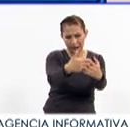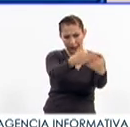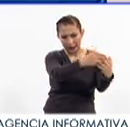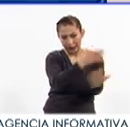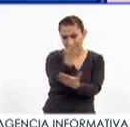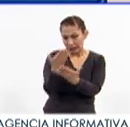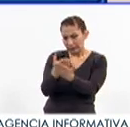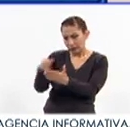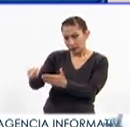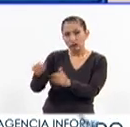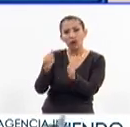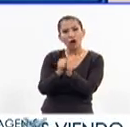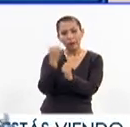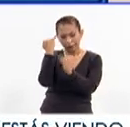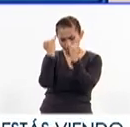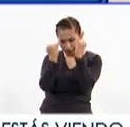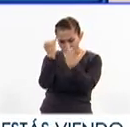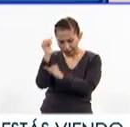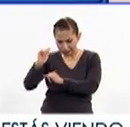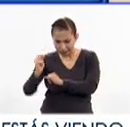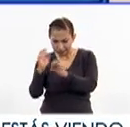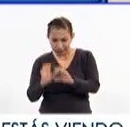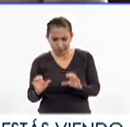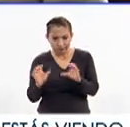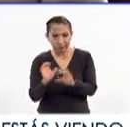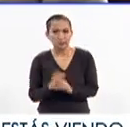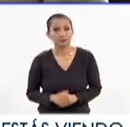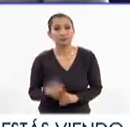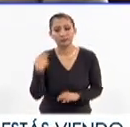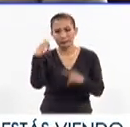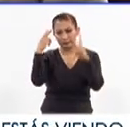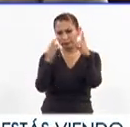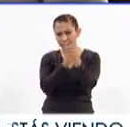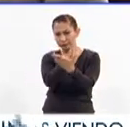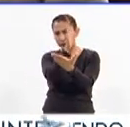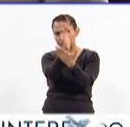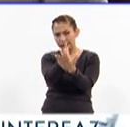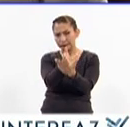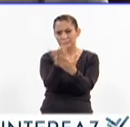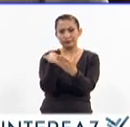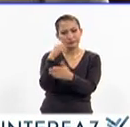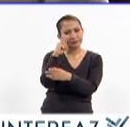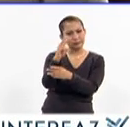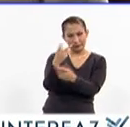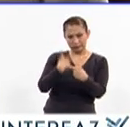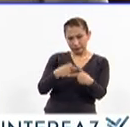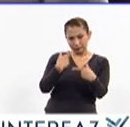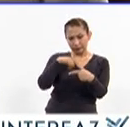de servicios a través de la innovación tecnológica. Visitamos al prospecto,